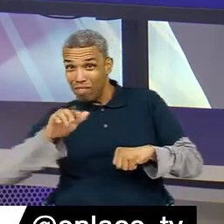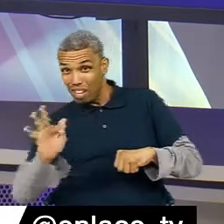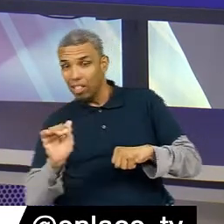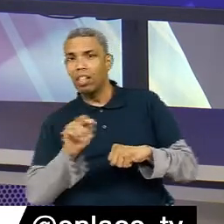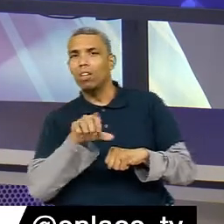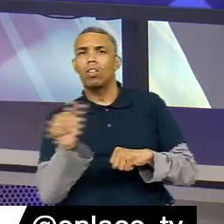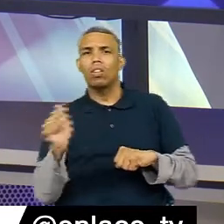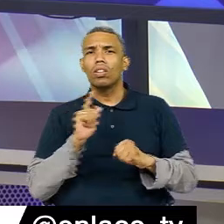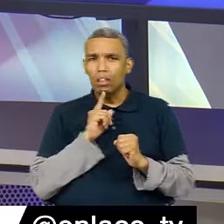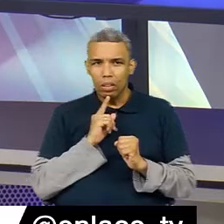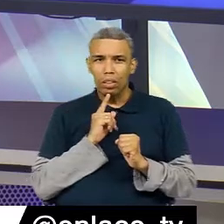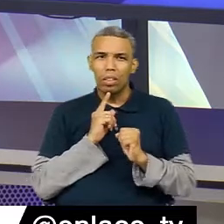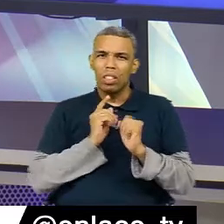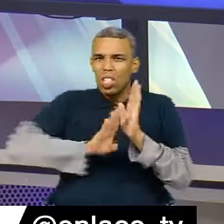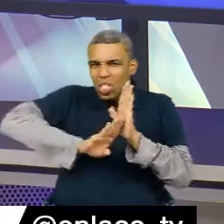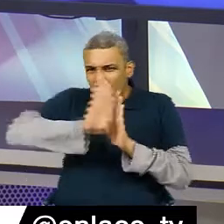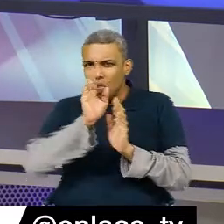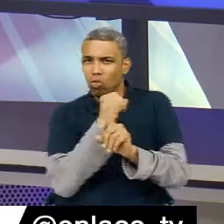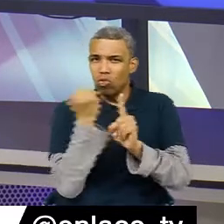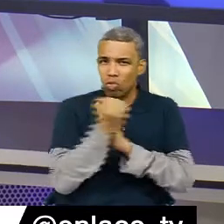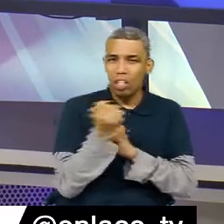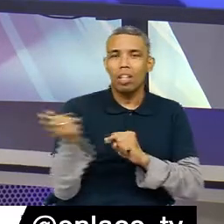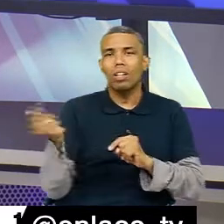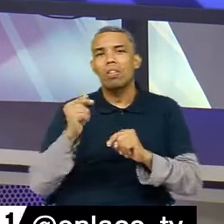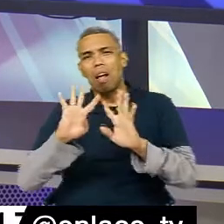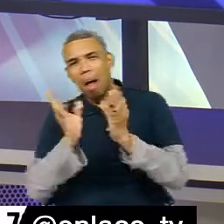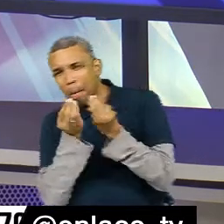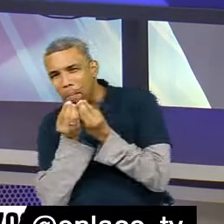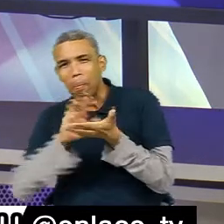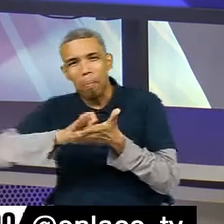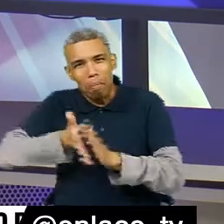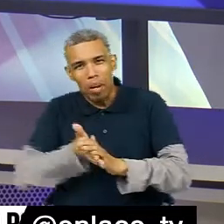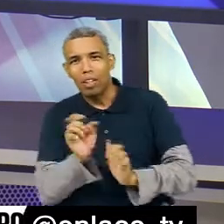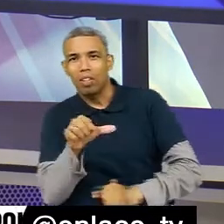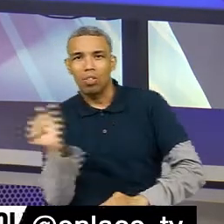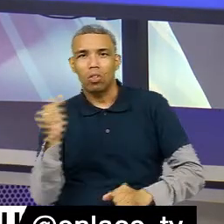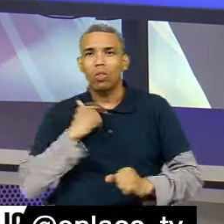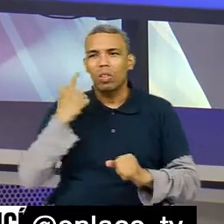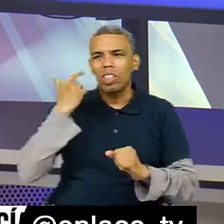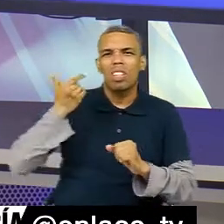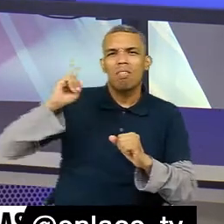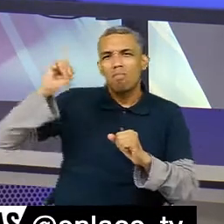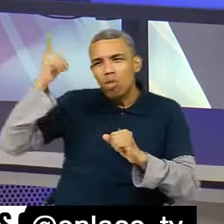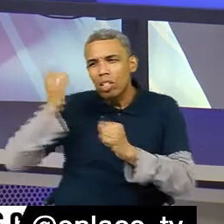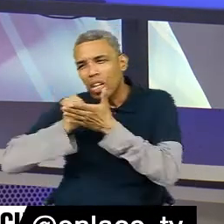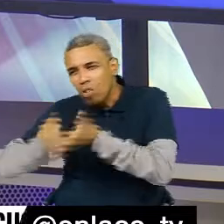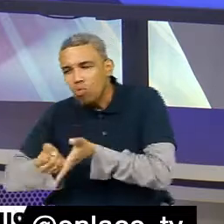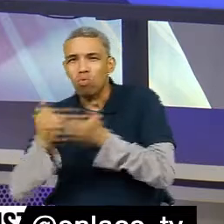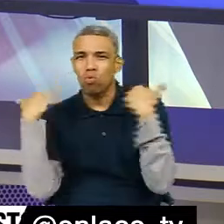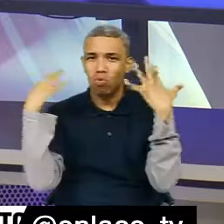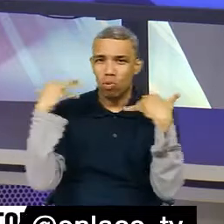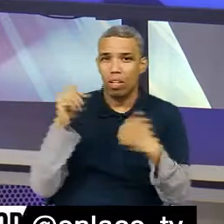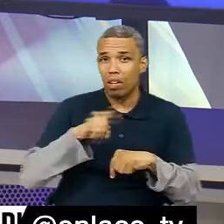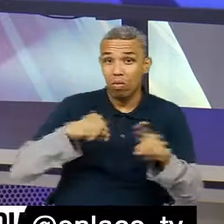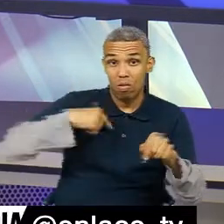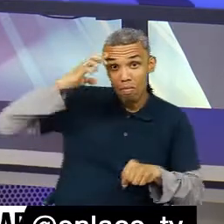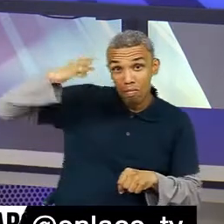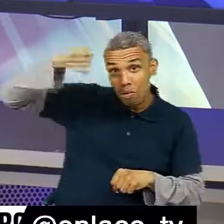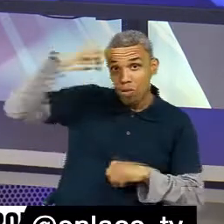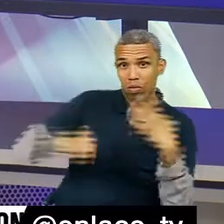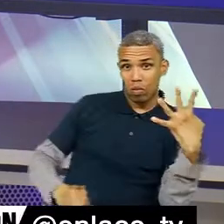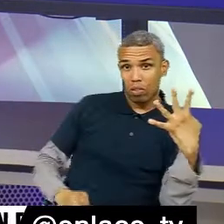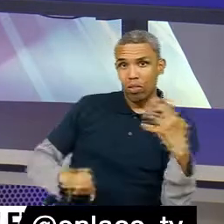Desarrollo Económico y Social, asesor de Oficina de Paz y Convivencia, asesor de Política Rural. Profesionales especializados, hay 4 y un